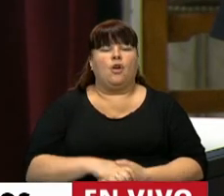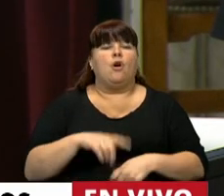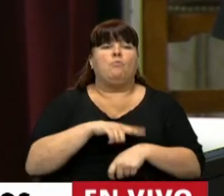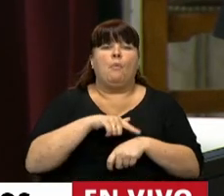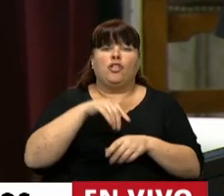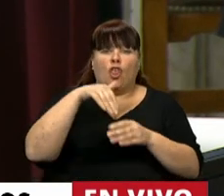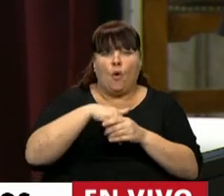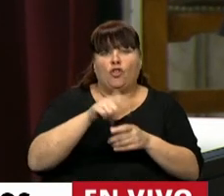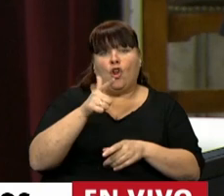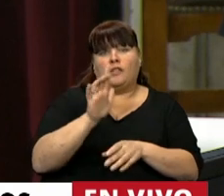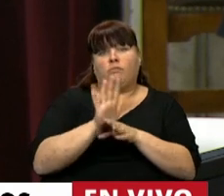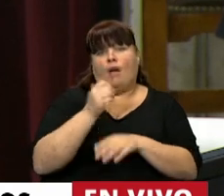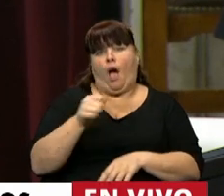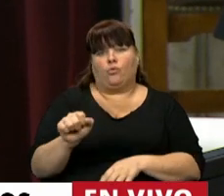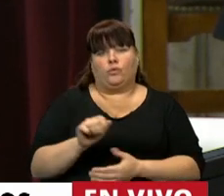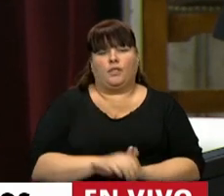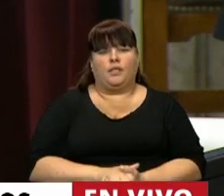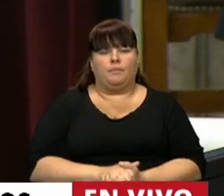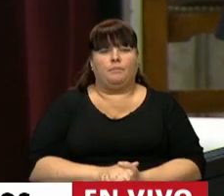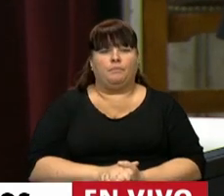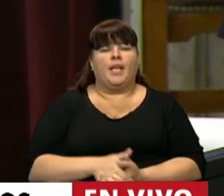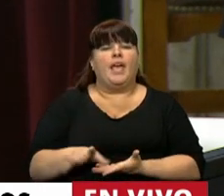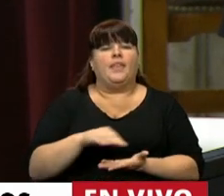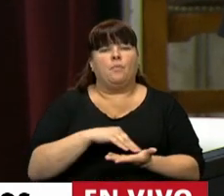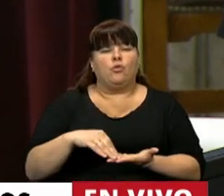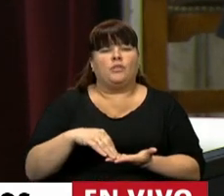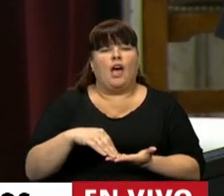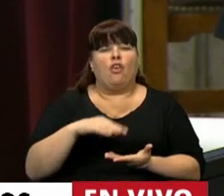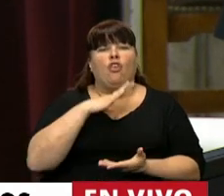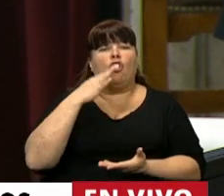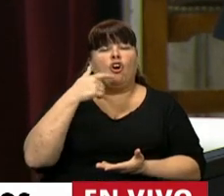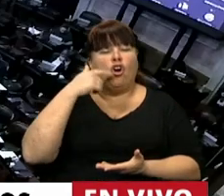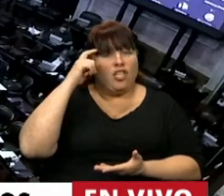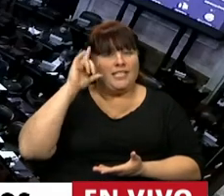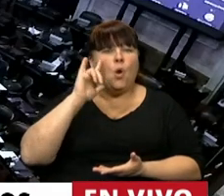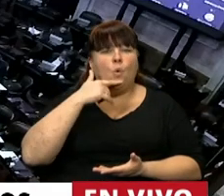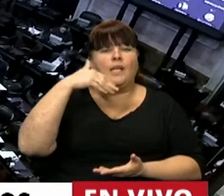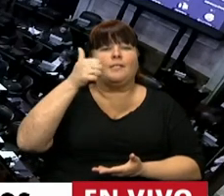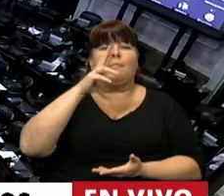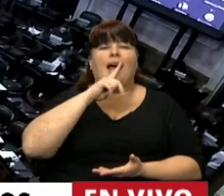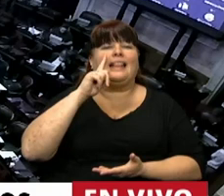ausente a la hora de votar diputado josé luis martiarena